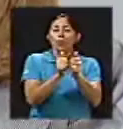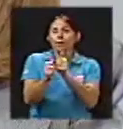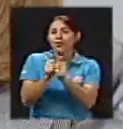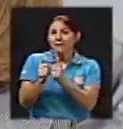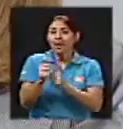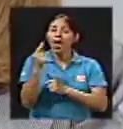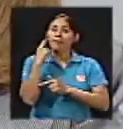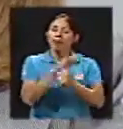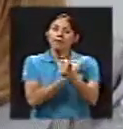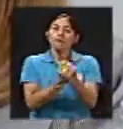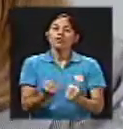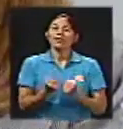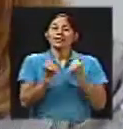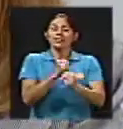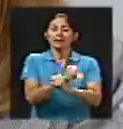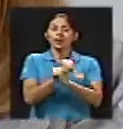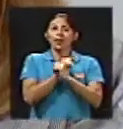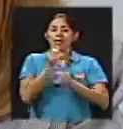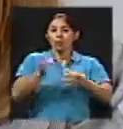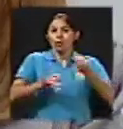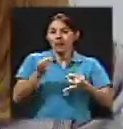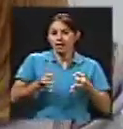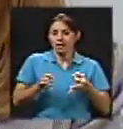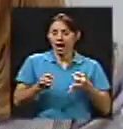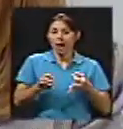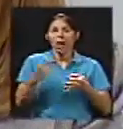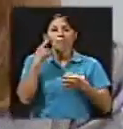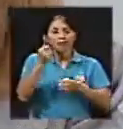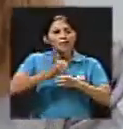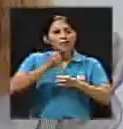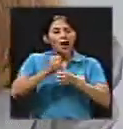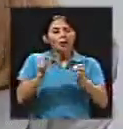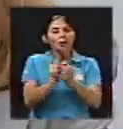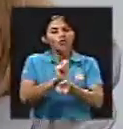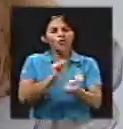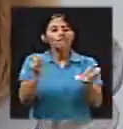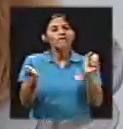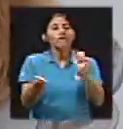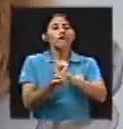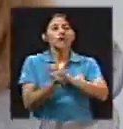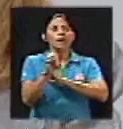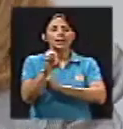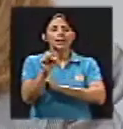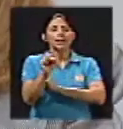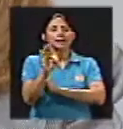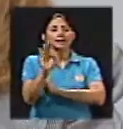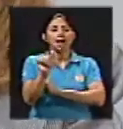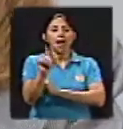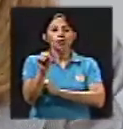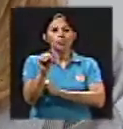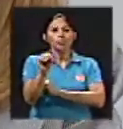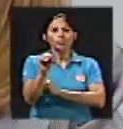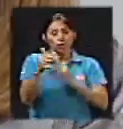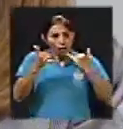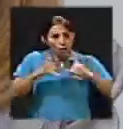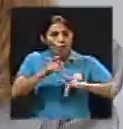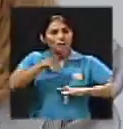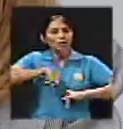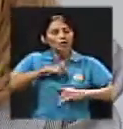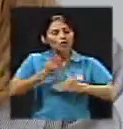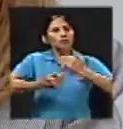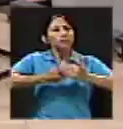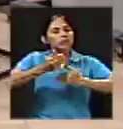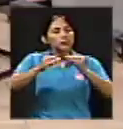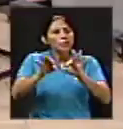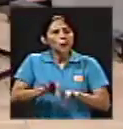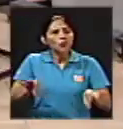jurídica, a trabajar en reforma del Estado, es decir, en tantas áreas en las cuales todavía debemos de dar pasos importantes. Por el otro lado, como usted